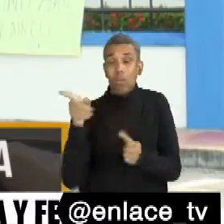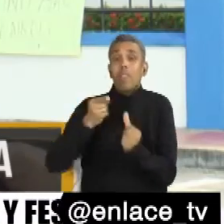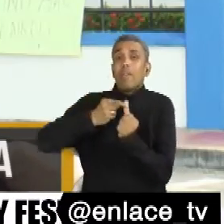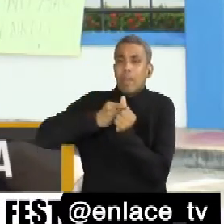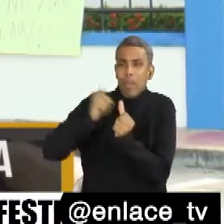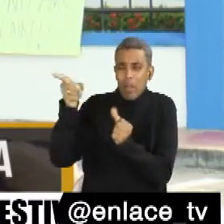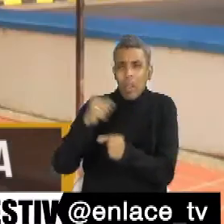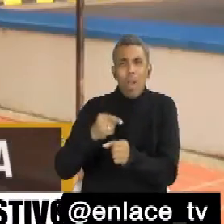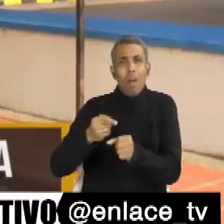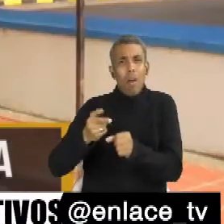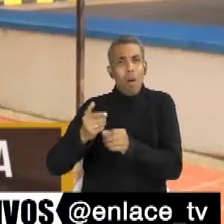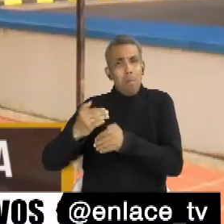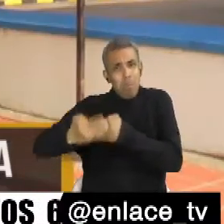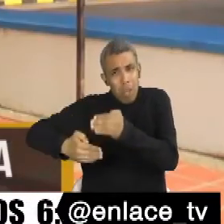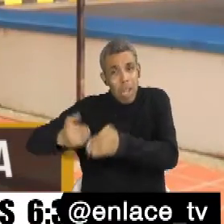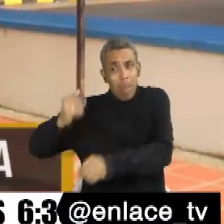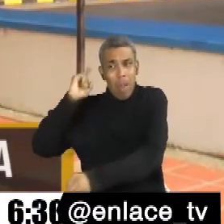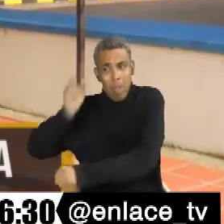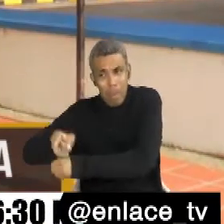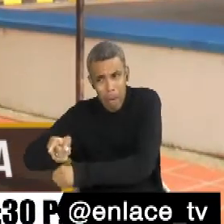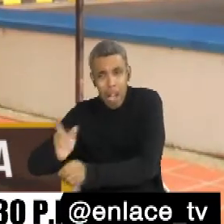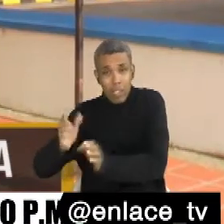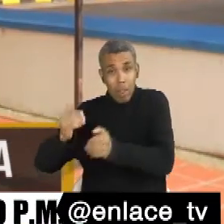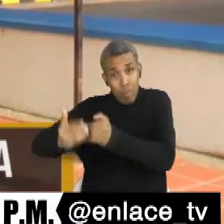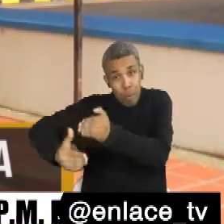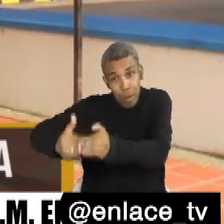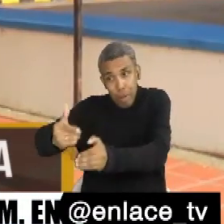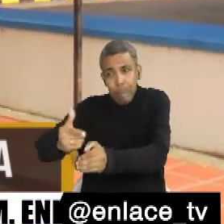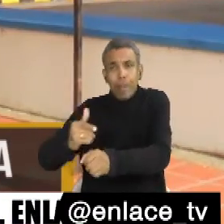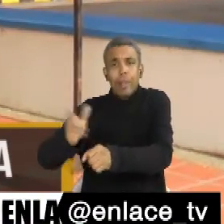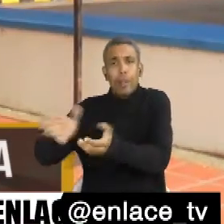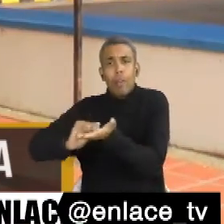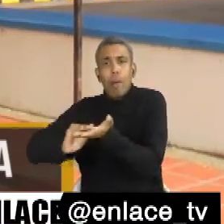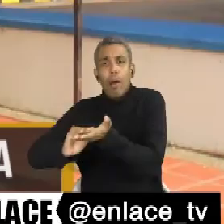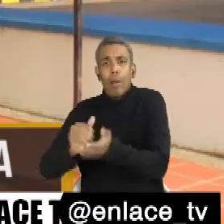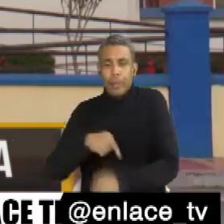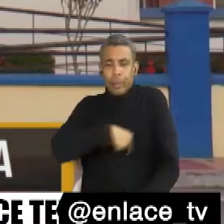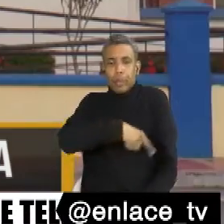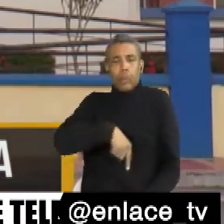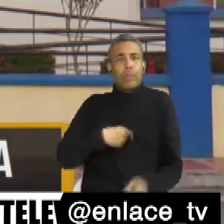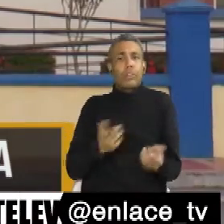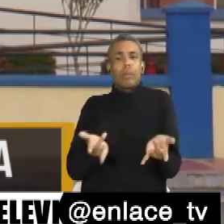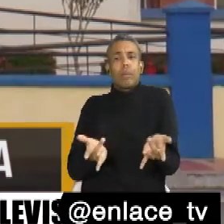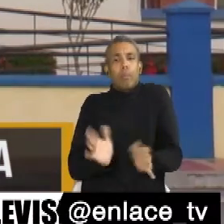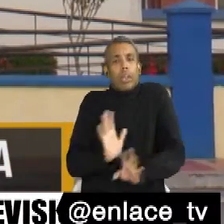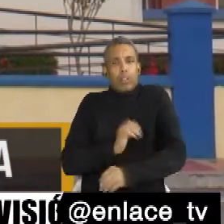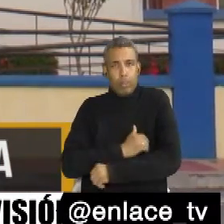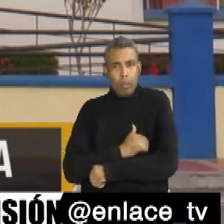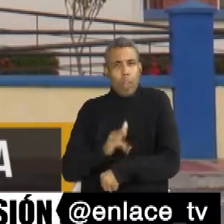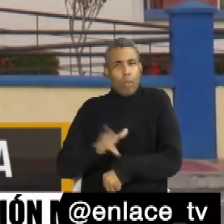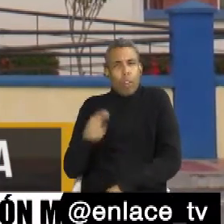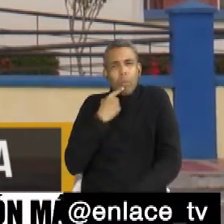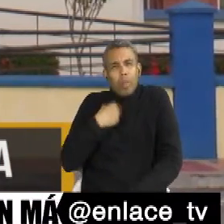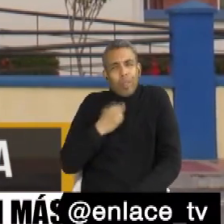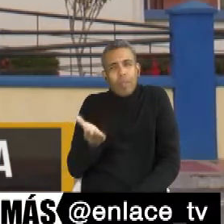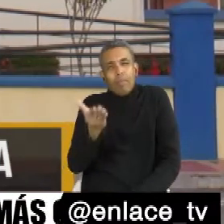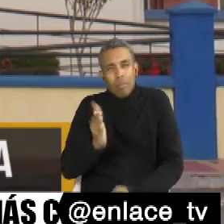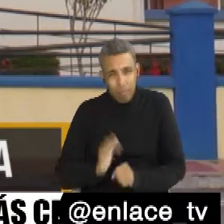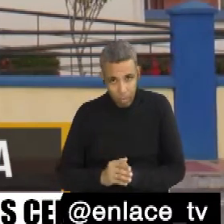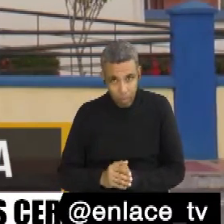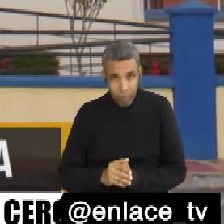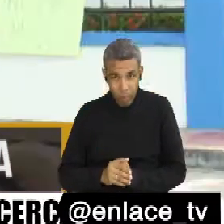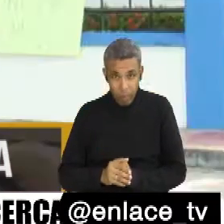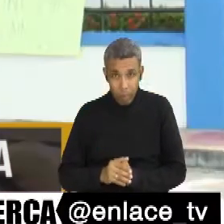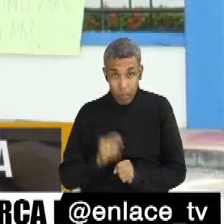pago de nosotros los trabajadores. Los trabajadores aseguran que de allí no se retirarán hasta tanto el director encargado de Cor Magdalena, Luis Fernando Andrade, dé una solución